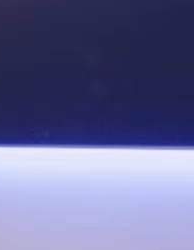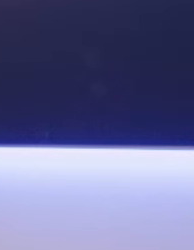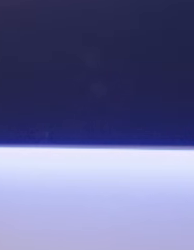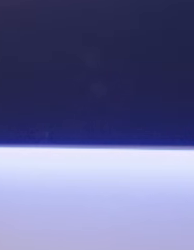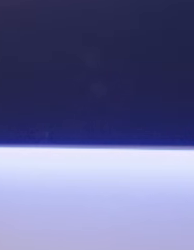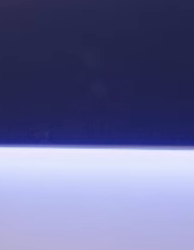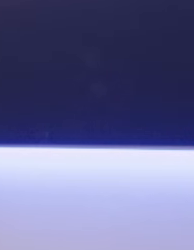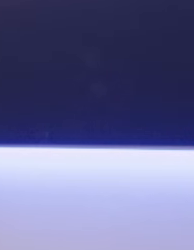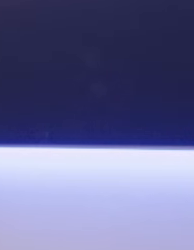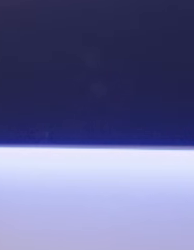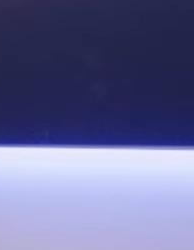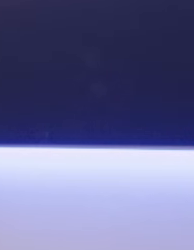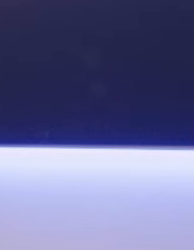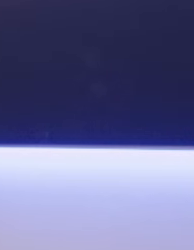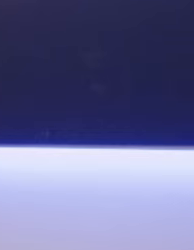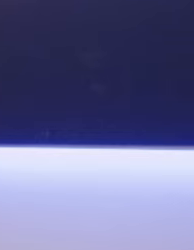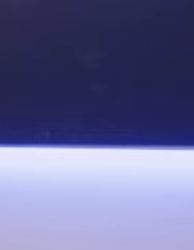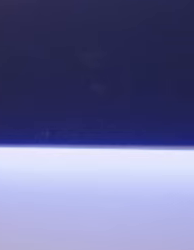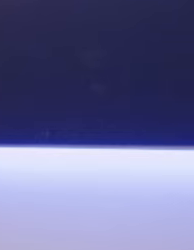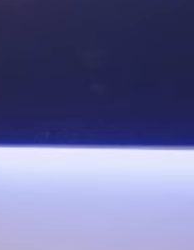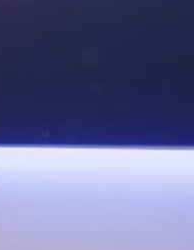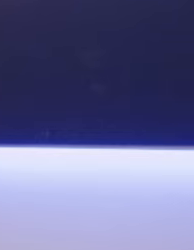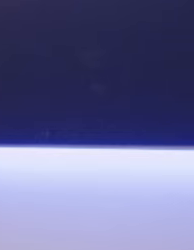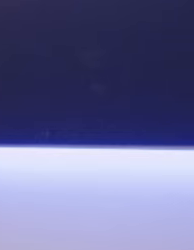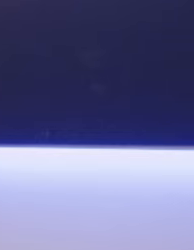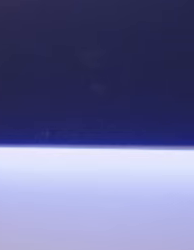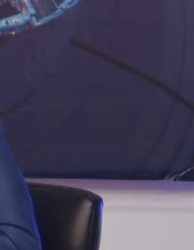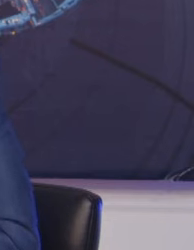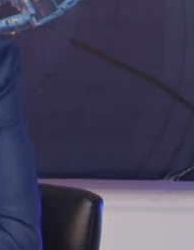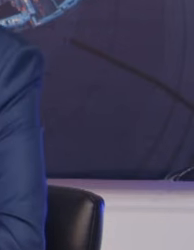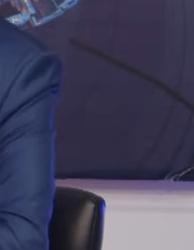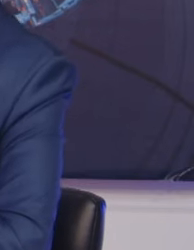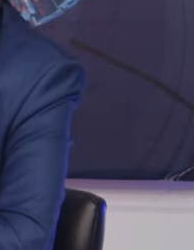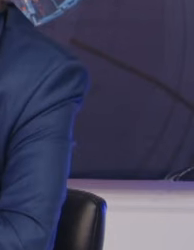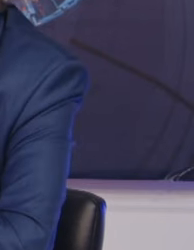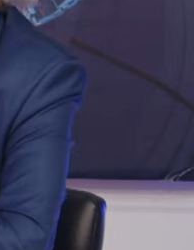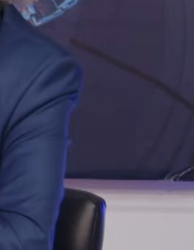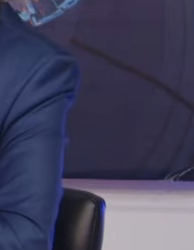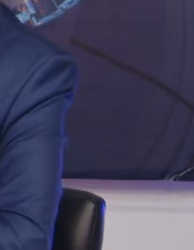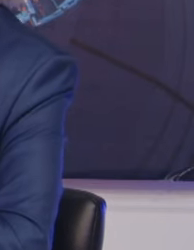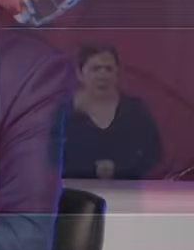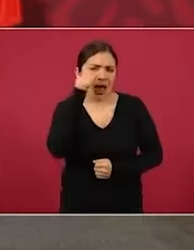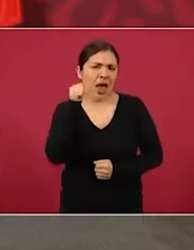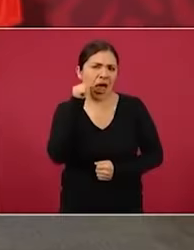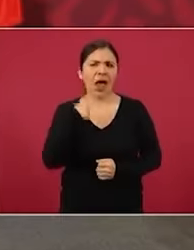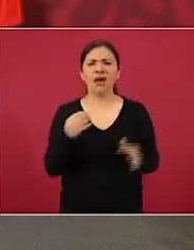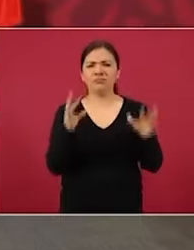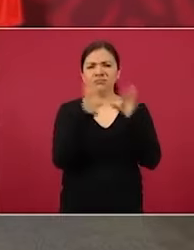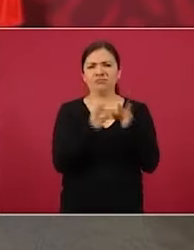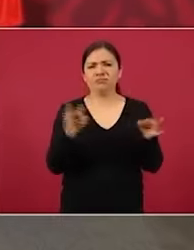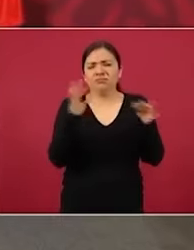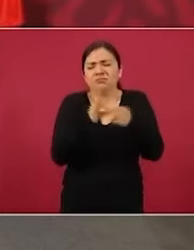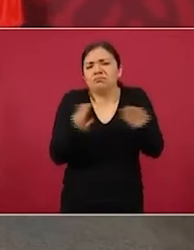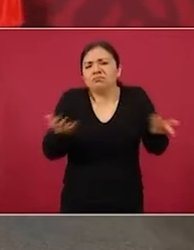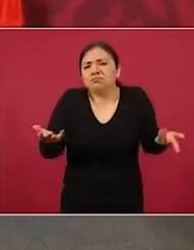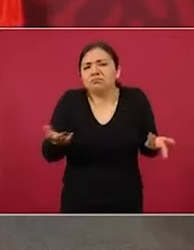mexicanos que estaban llamados a las urnas les han votado y es una responsabilidad no de los gobiernos sino de los ciudadanos de los ciudadanos de cómo ejercen